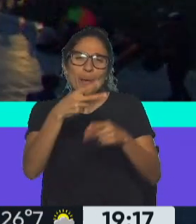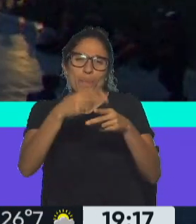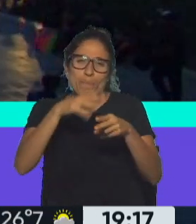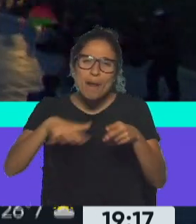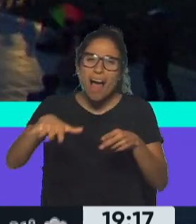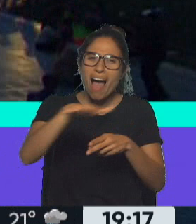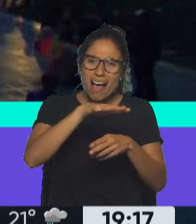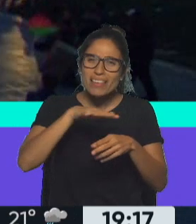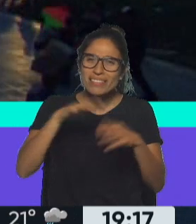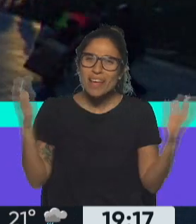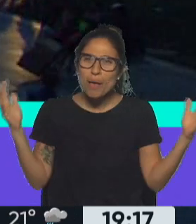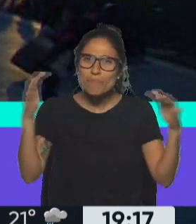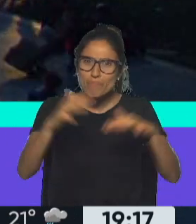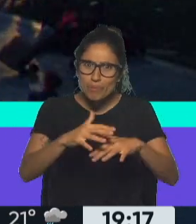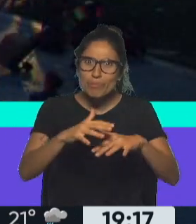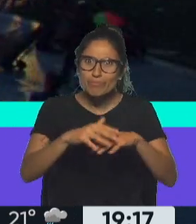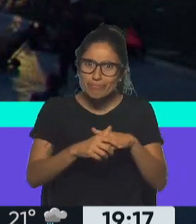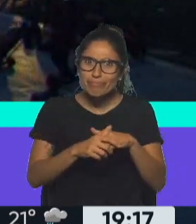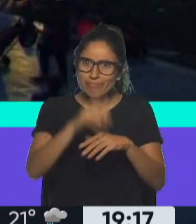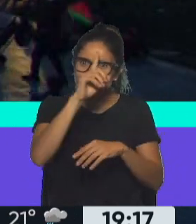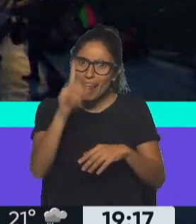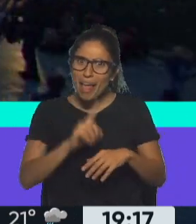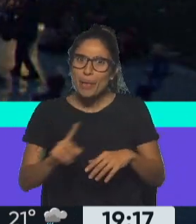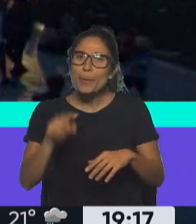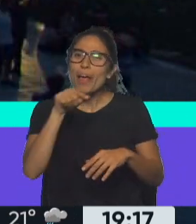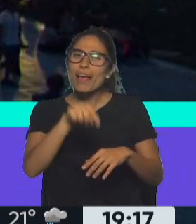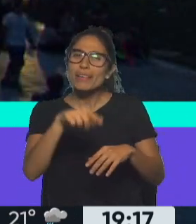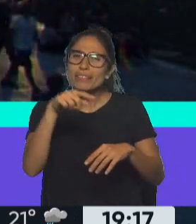de 1976. Con esta imagen vamos a hacer